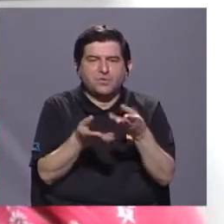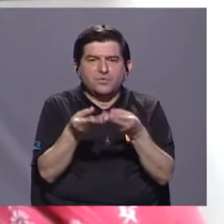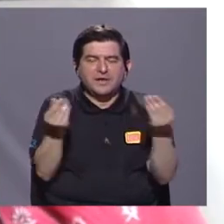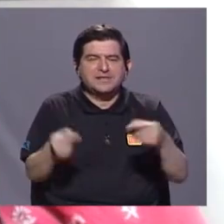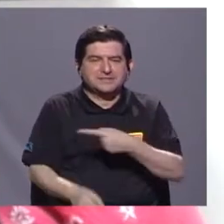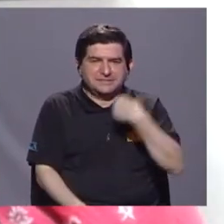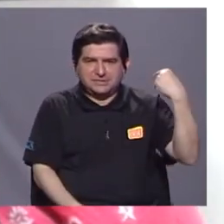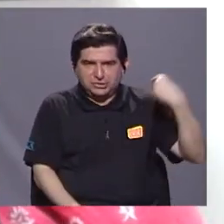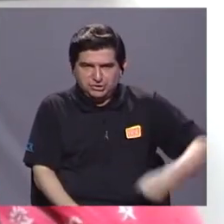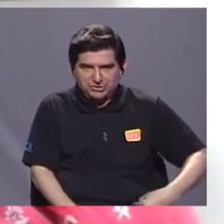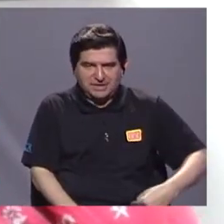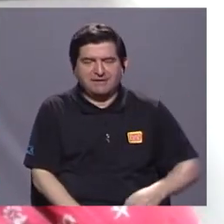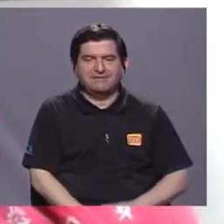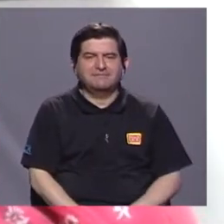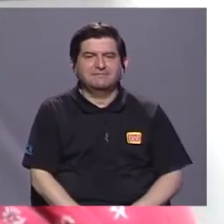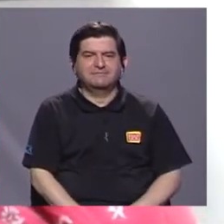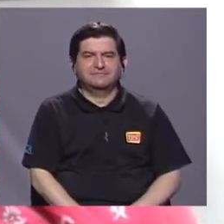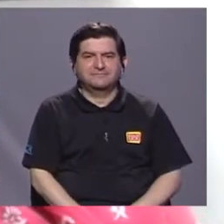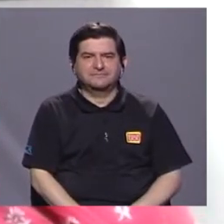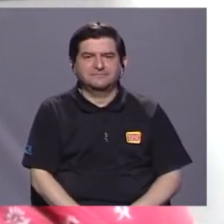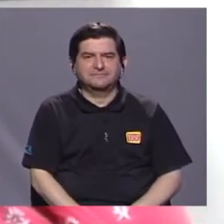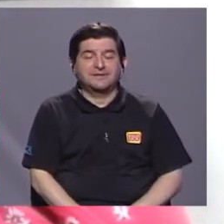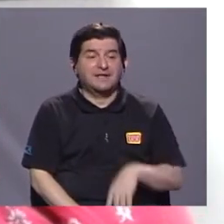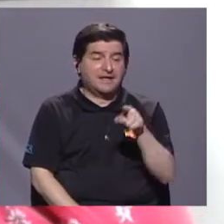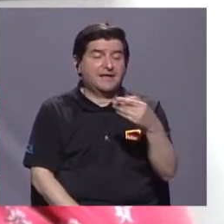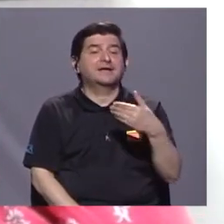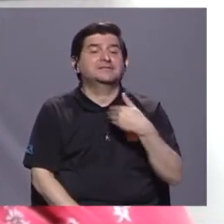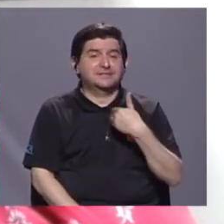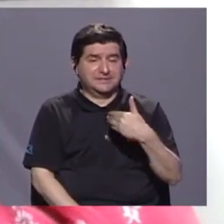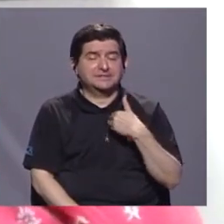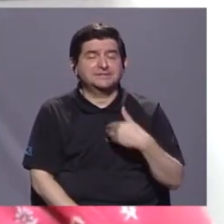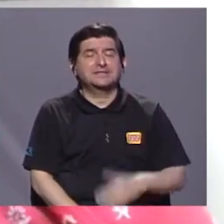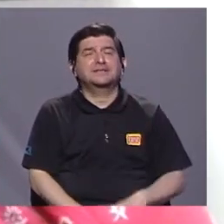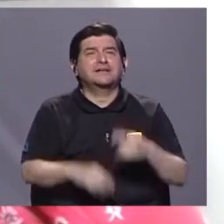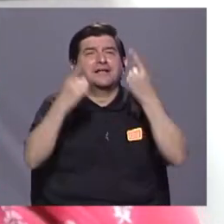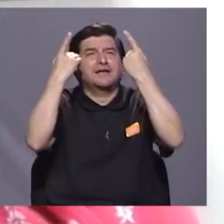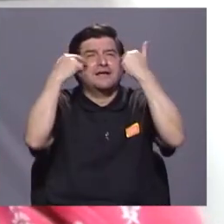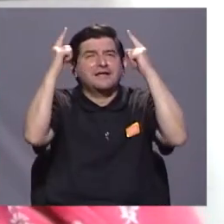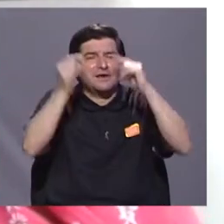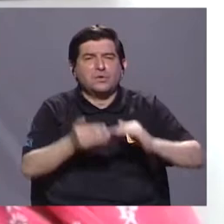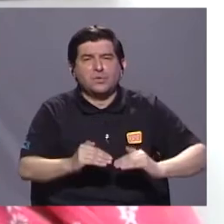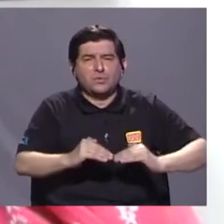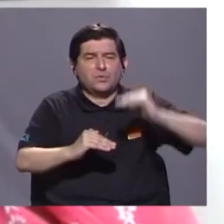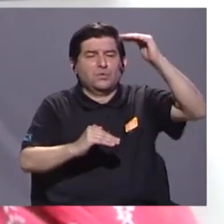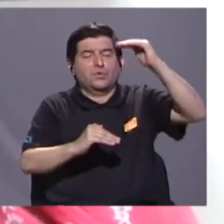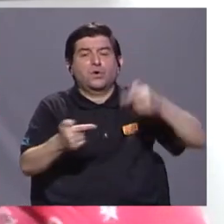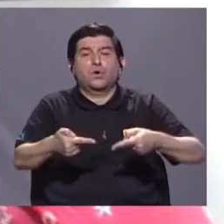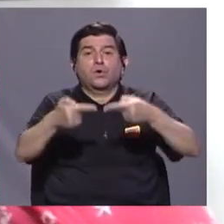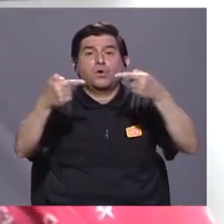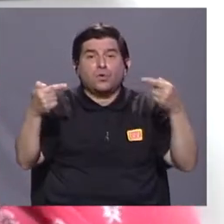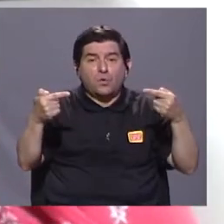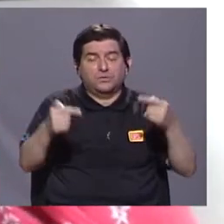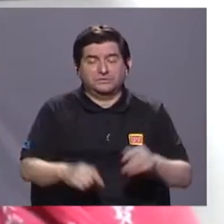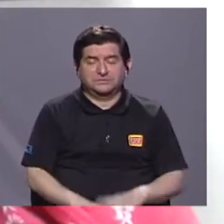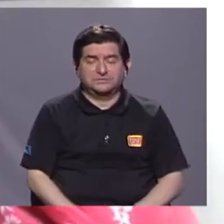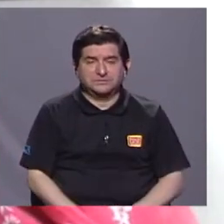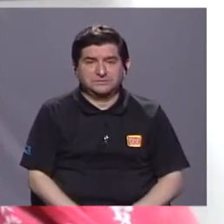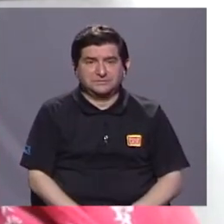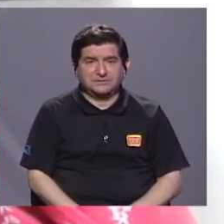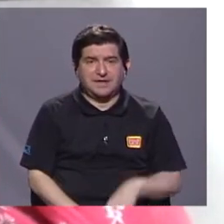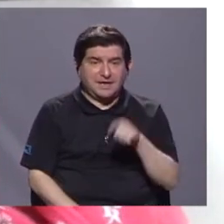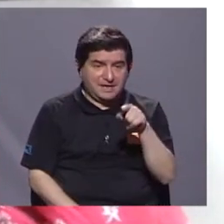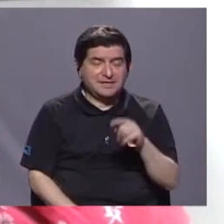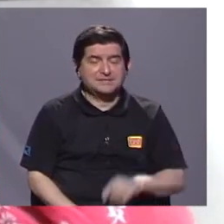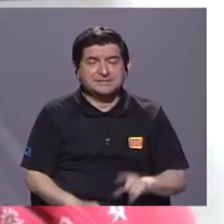en china pues tienen una eficacia elevada contra efectividad elevada